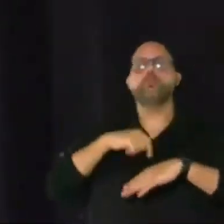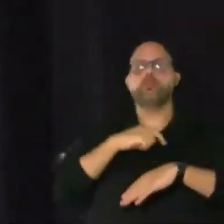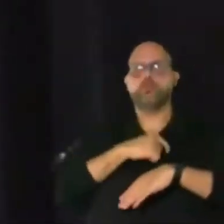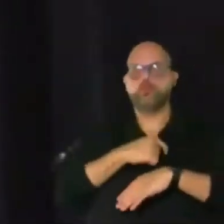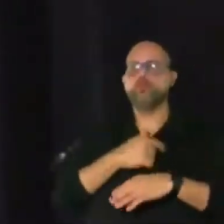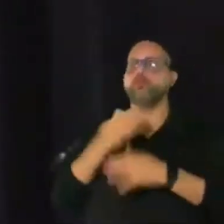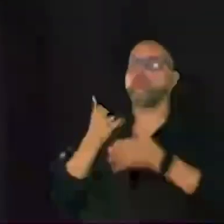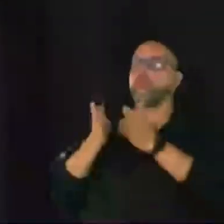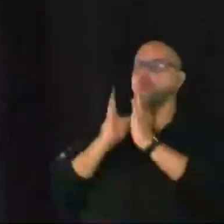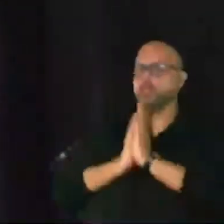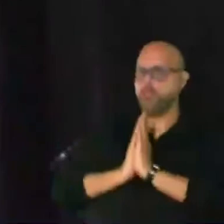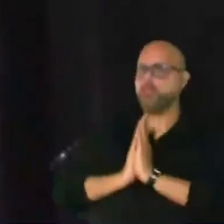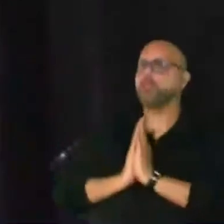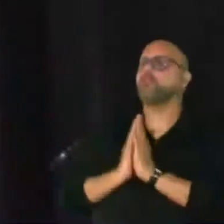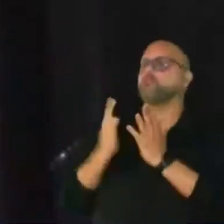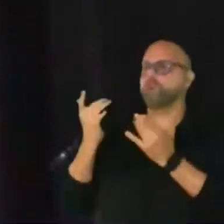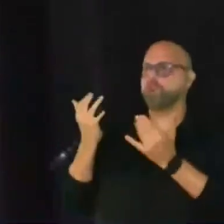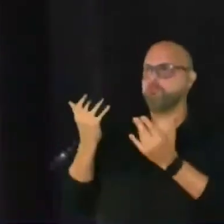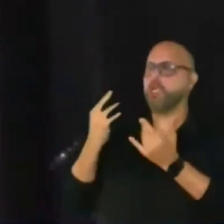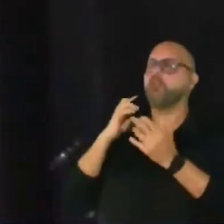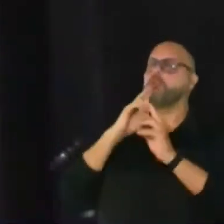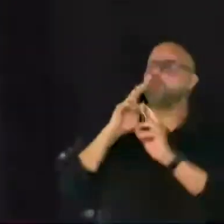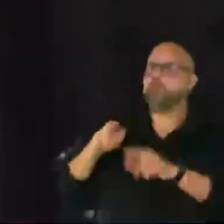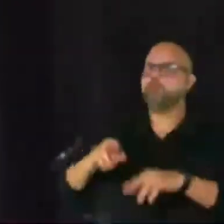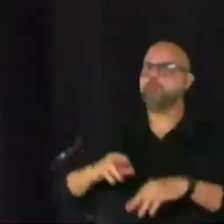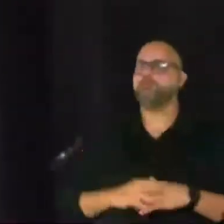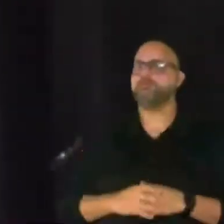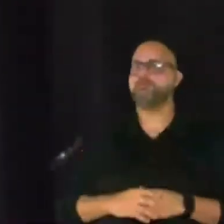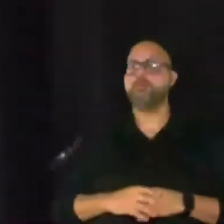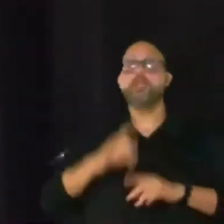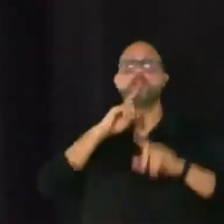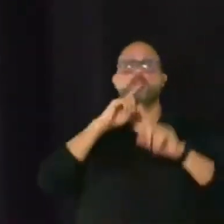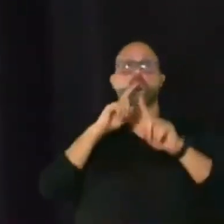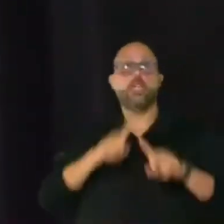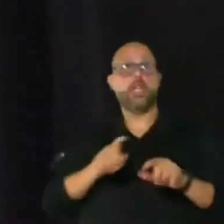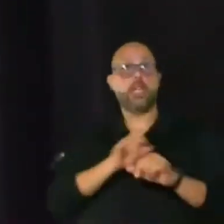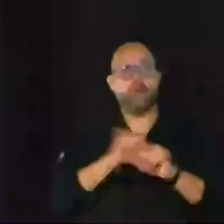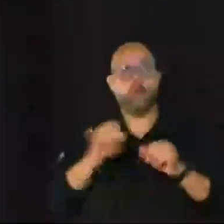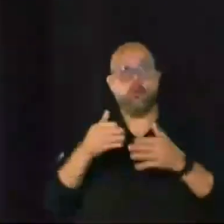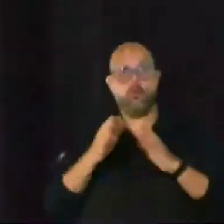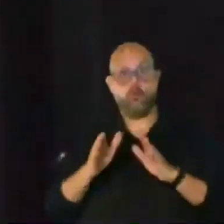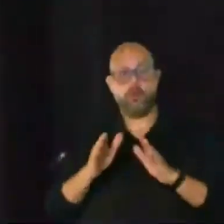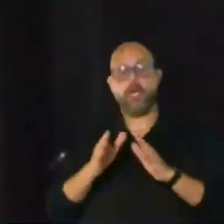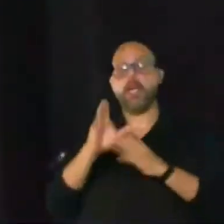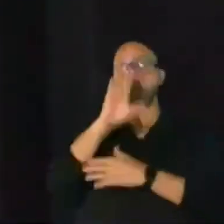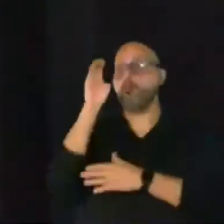federal. Se ordena, de igual manera, a la compañía de turismo y